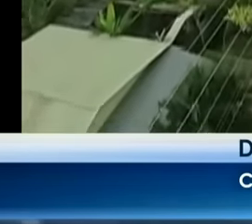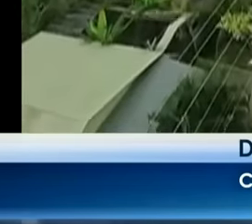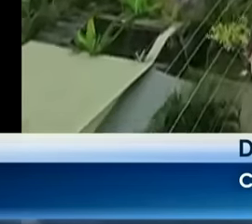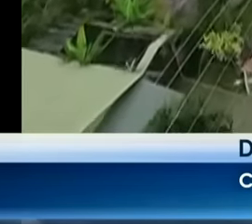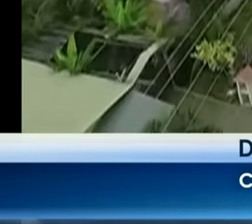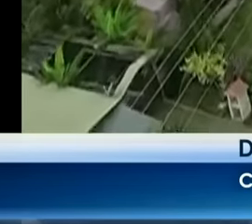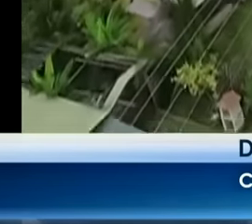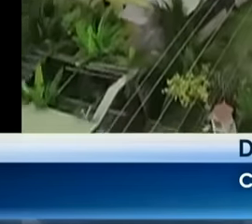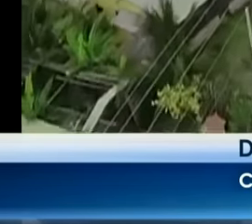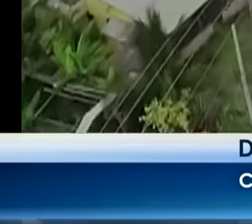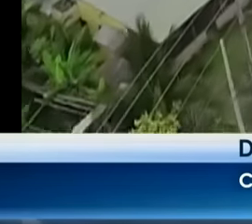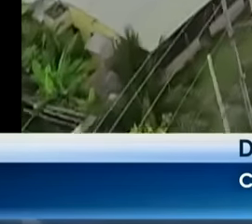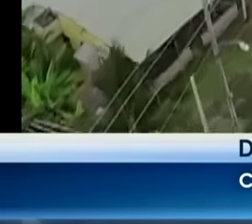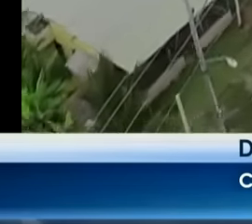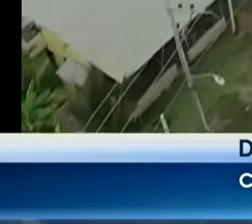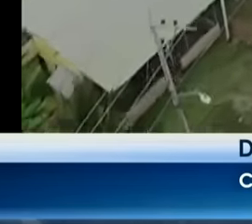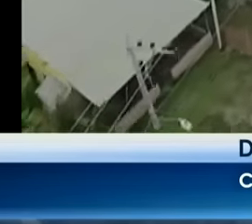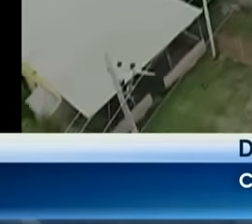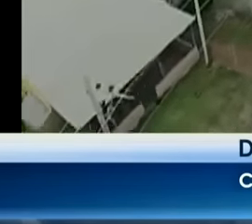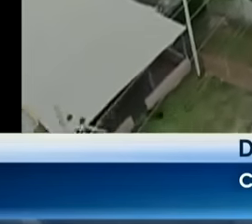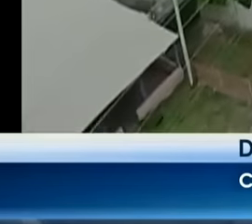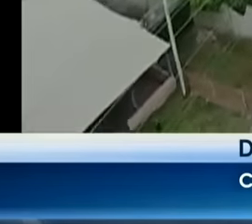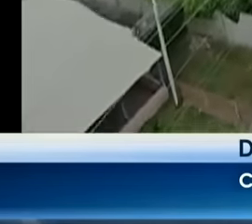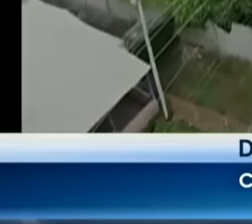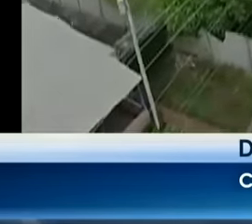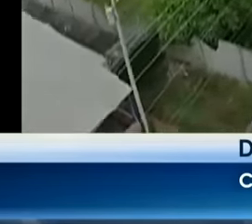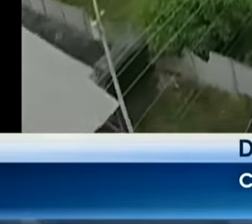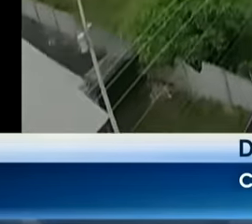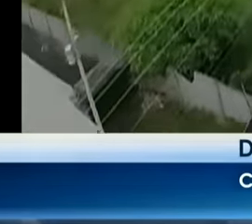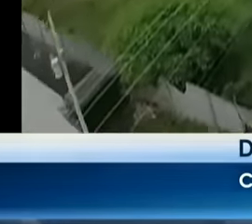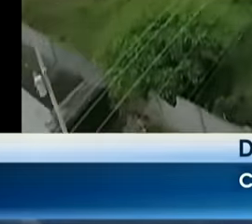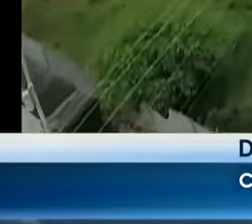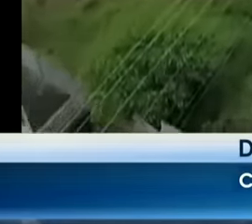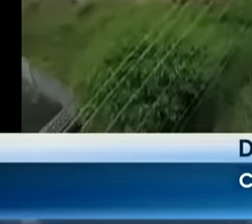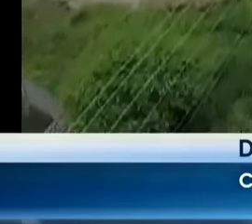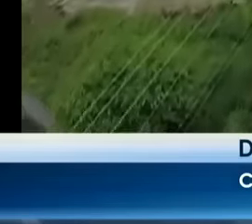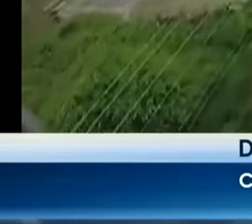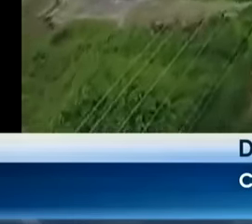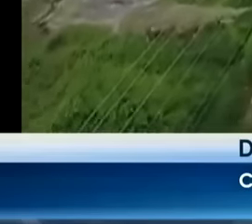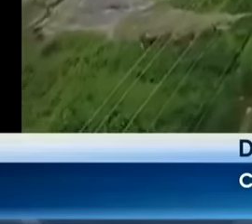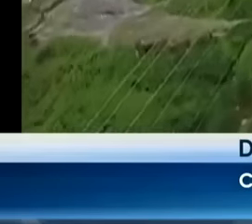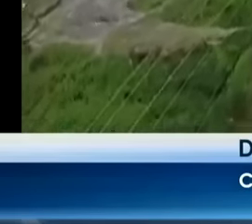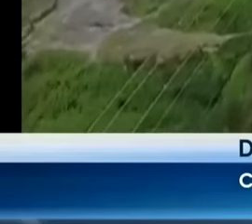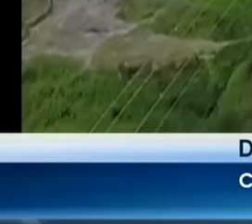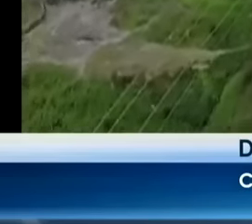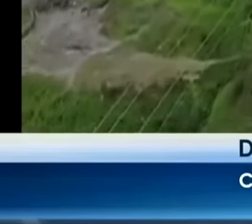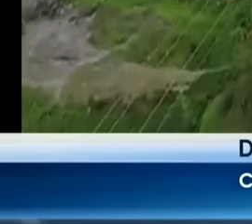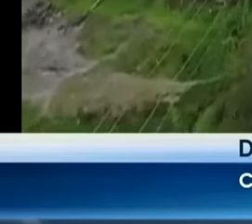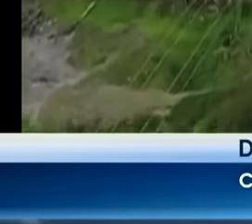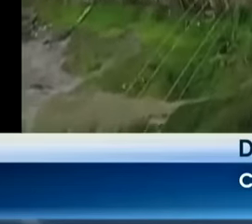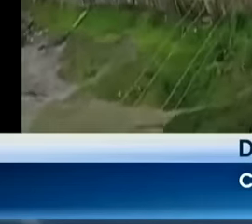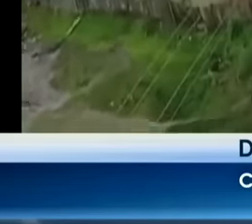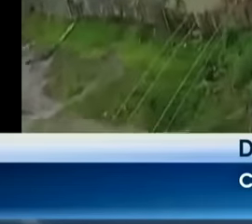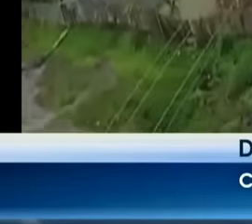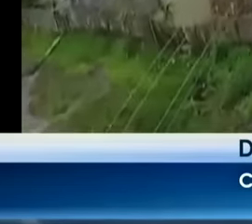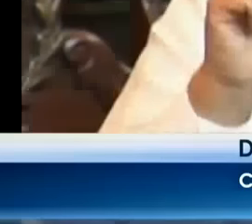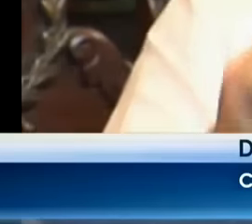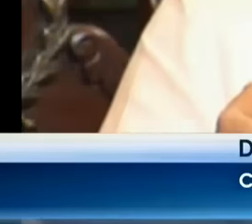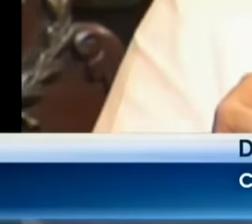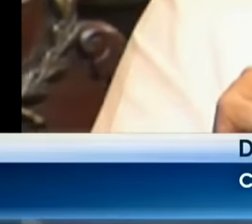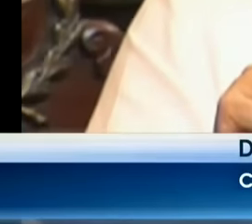de 130 camiones llenos de ayuda han sido embarcados en el Centro de Convenciones rumbo a las provincias de Manabí y